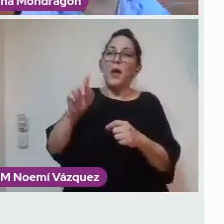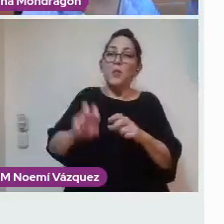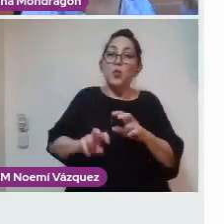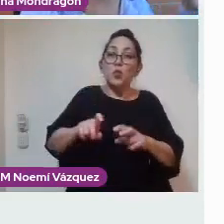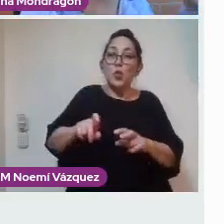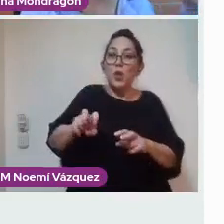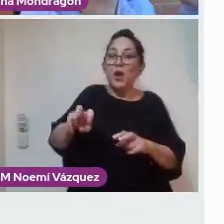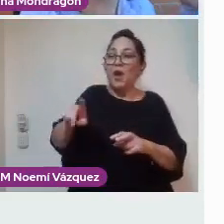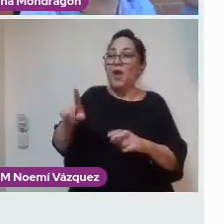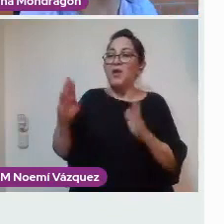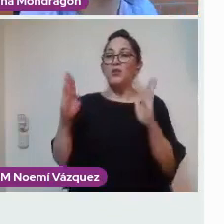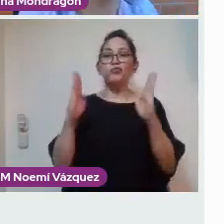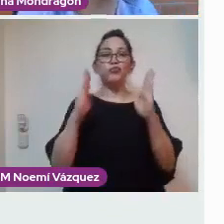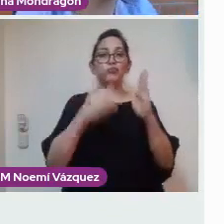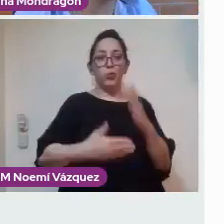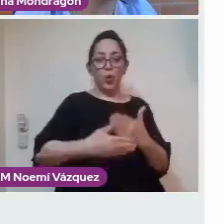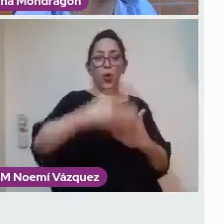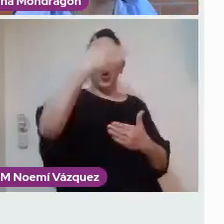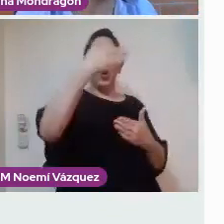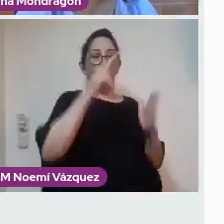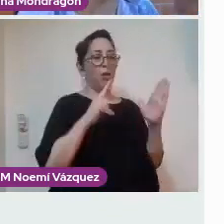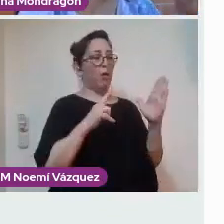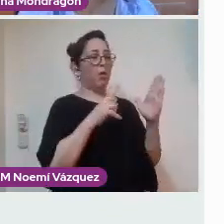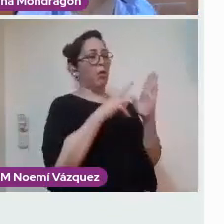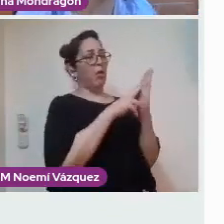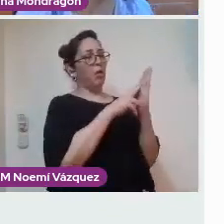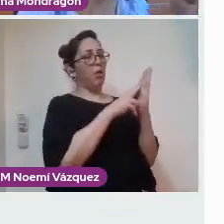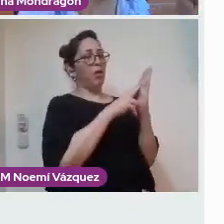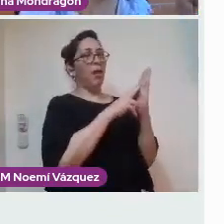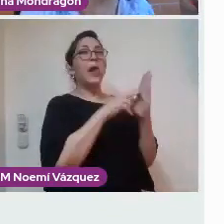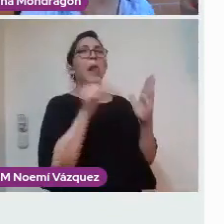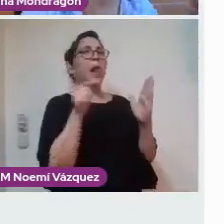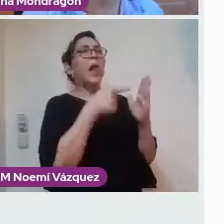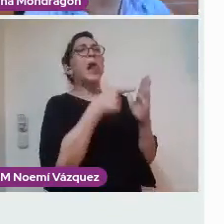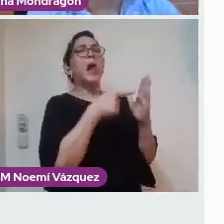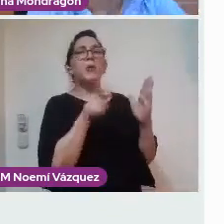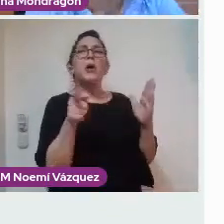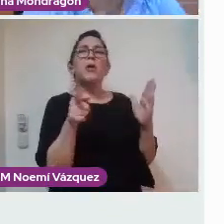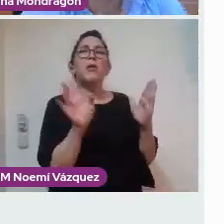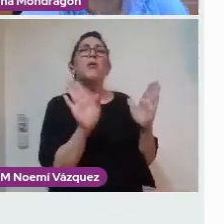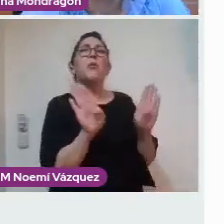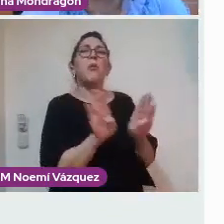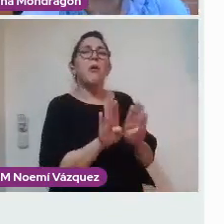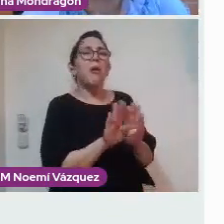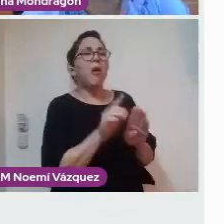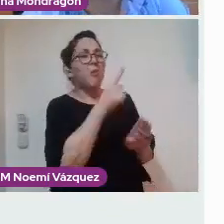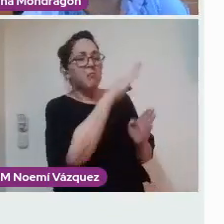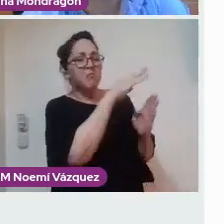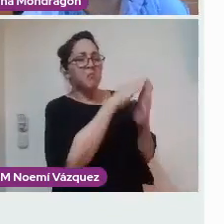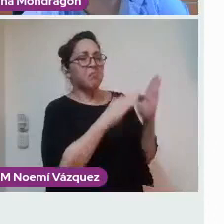eso como lo aprendido, como lo calcularía, ¿no?